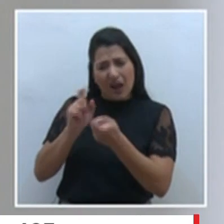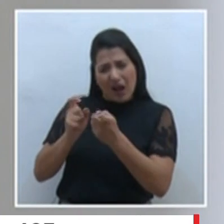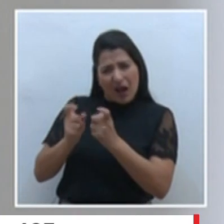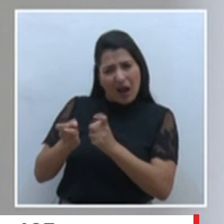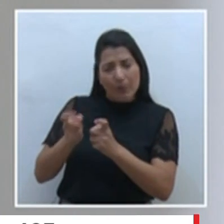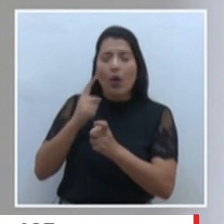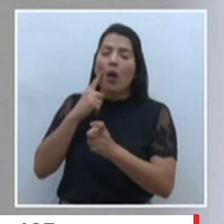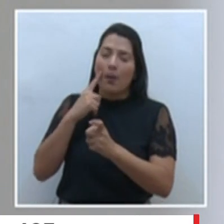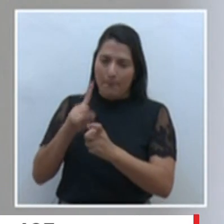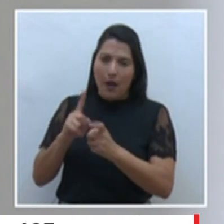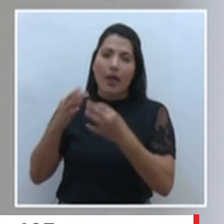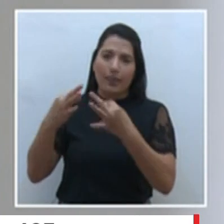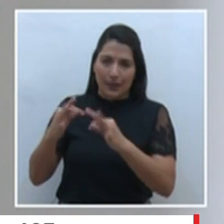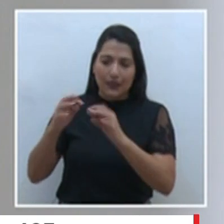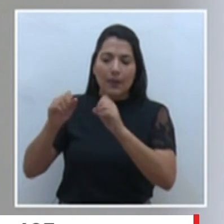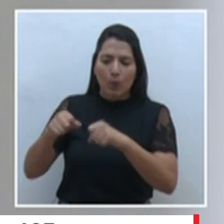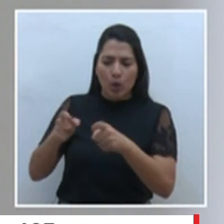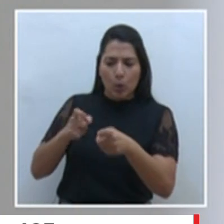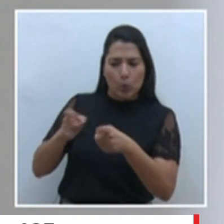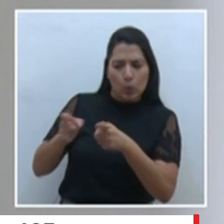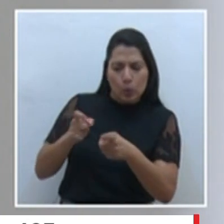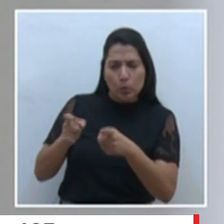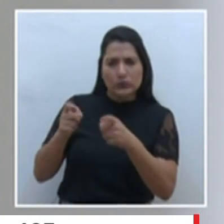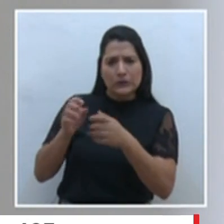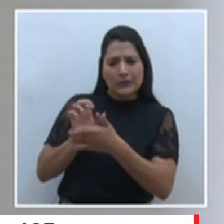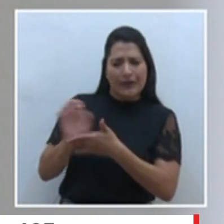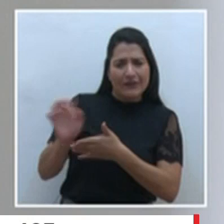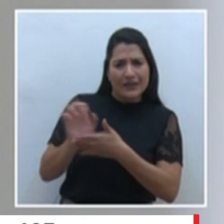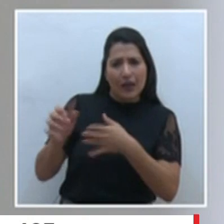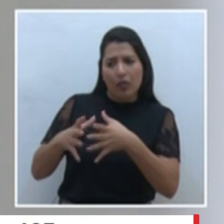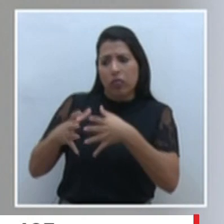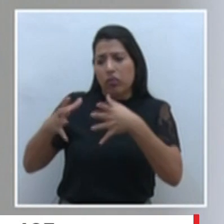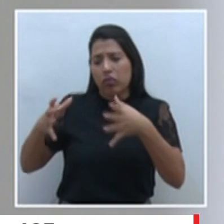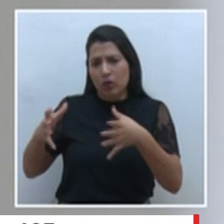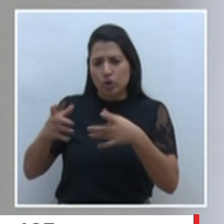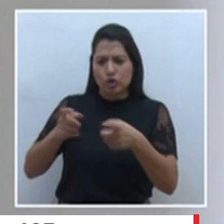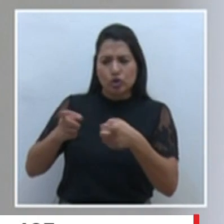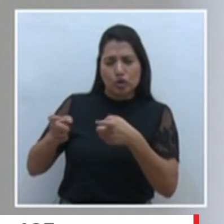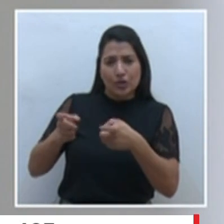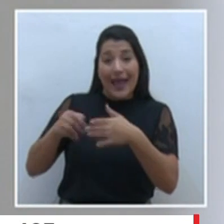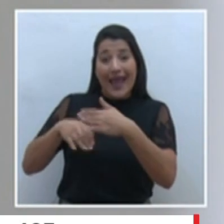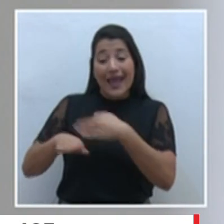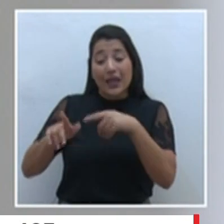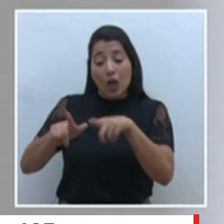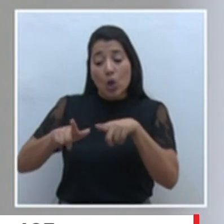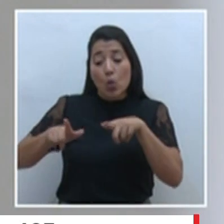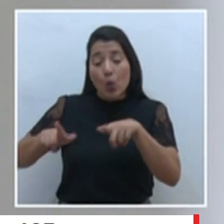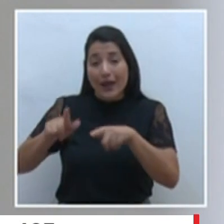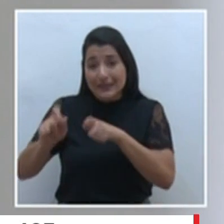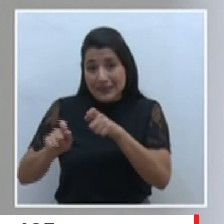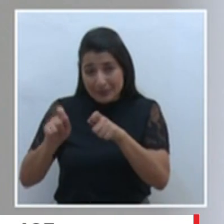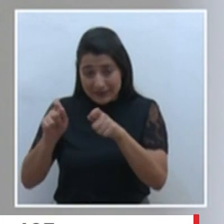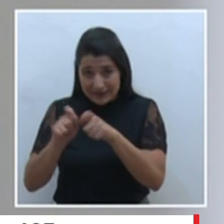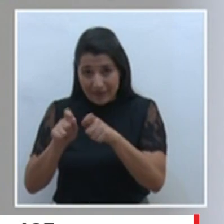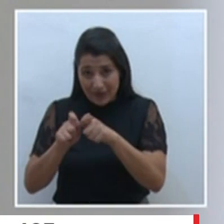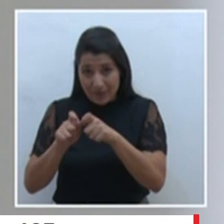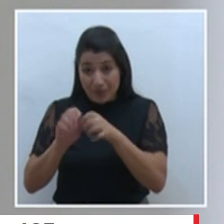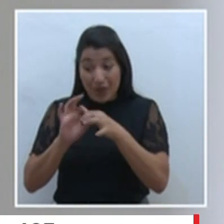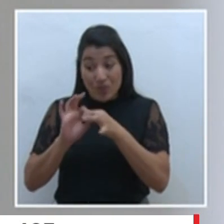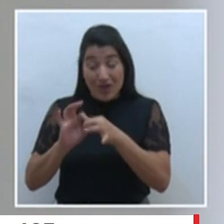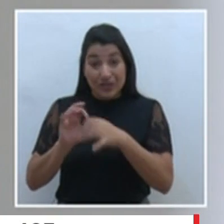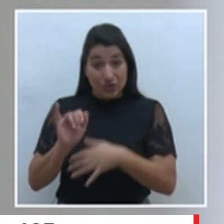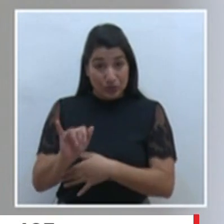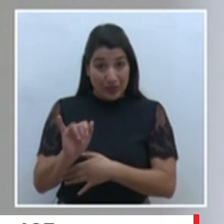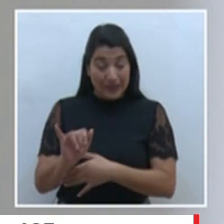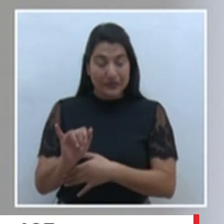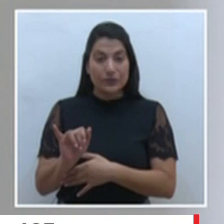que haya más transmisión, que haya más casos en zonas específicas. Al respecto, justamente, y siguiendo